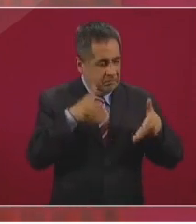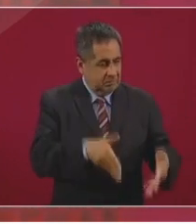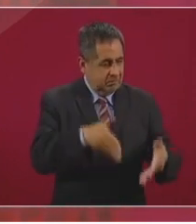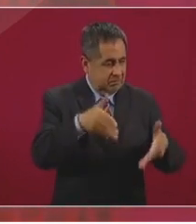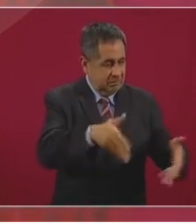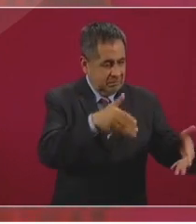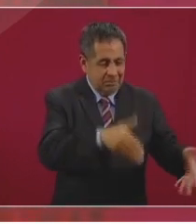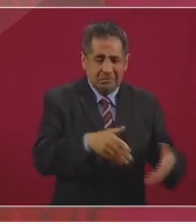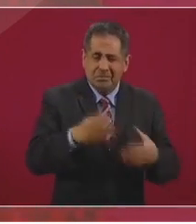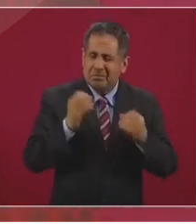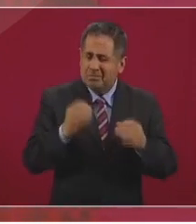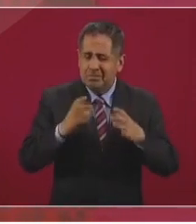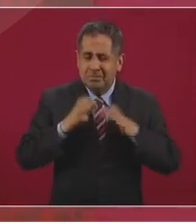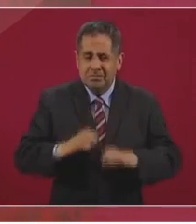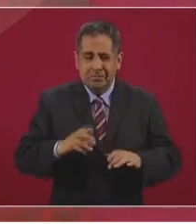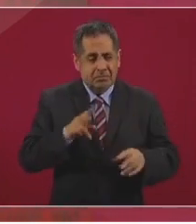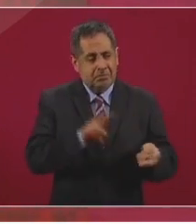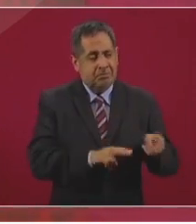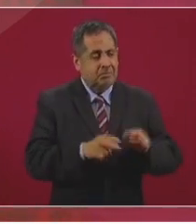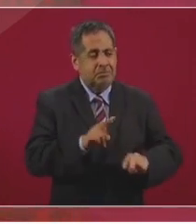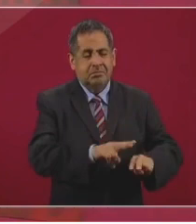panteones clandestinos,